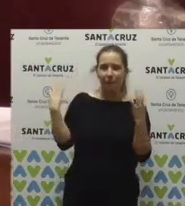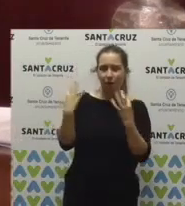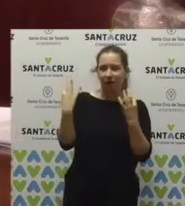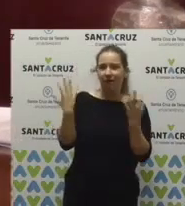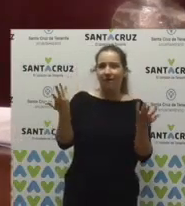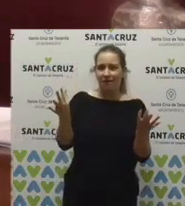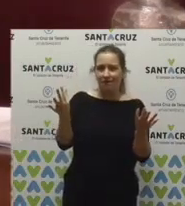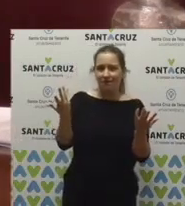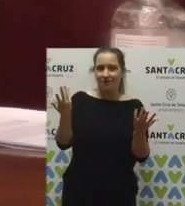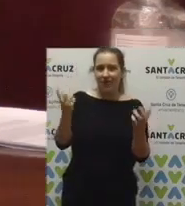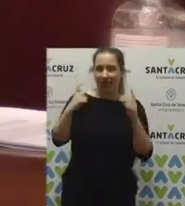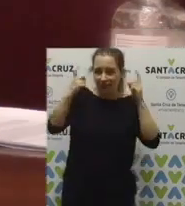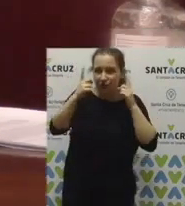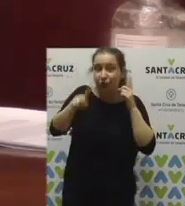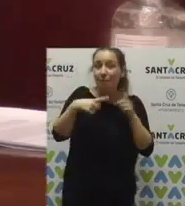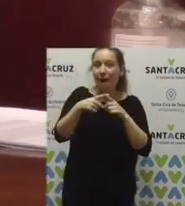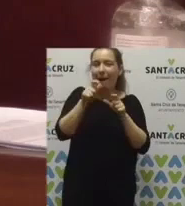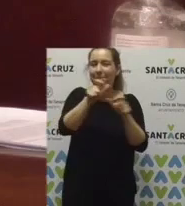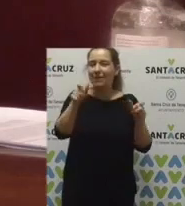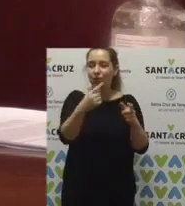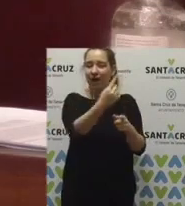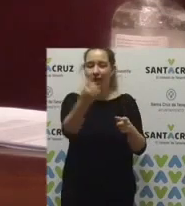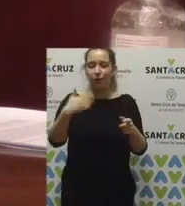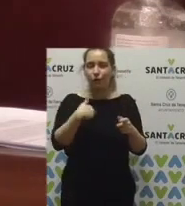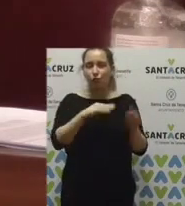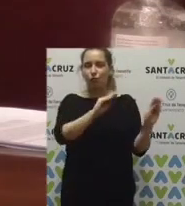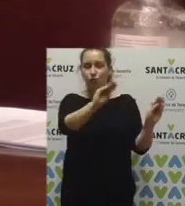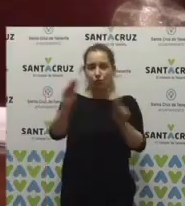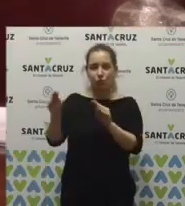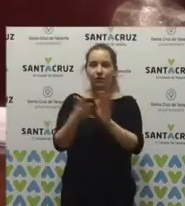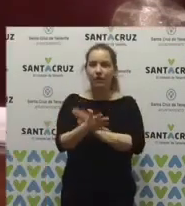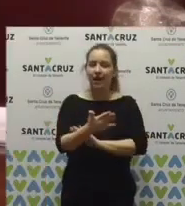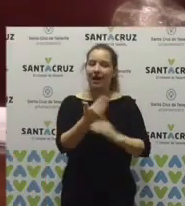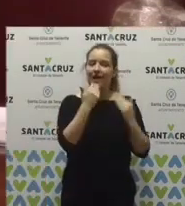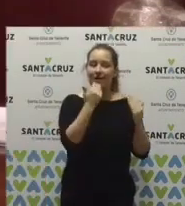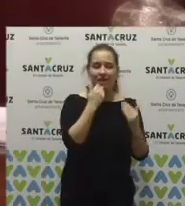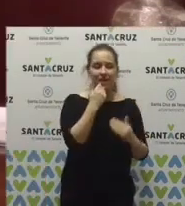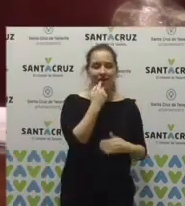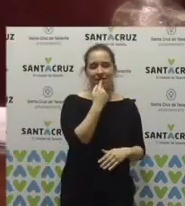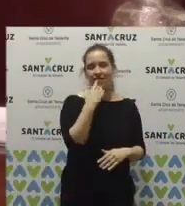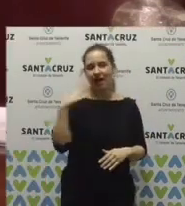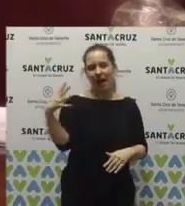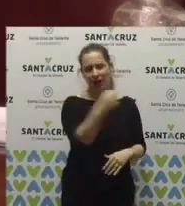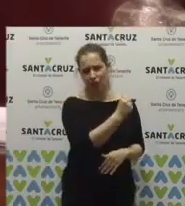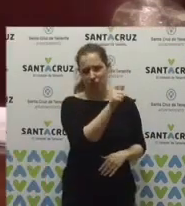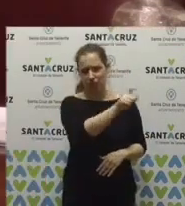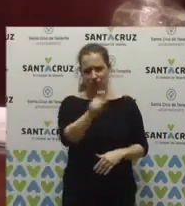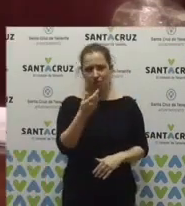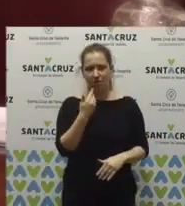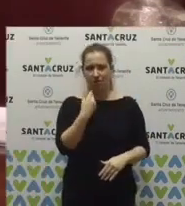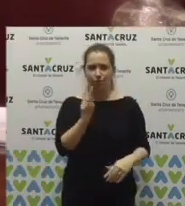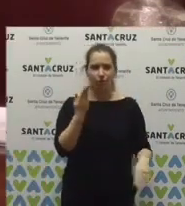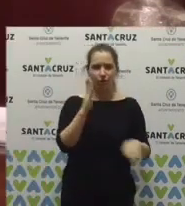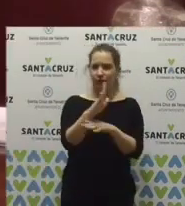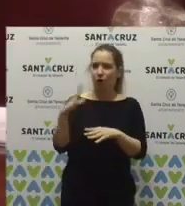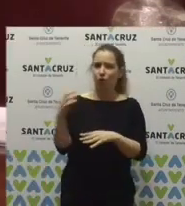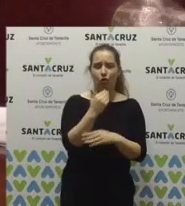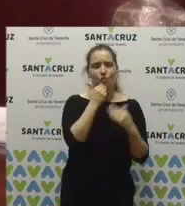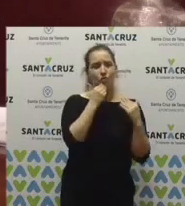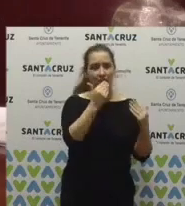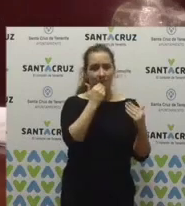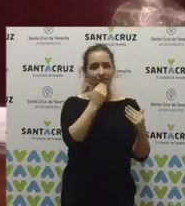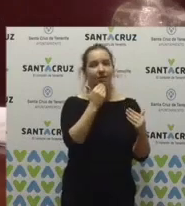las personas que somos por tanto agradezco el tono utilizado a todos los portavoces se le trasladara si les parecen